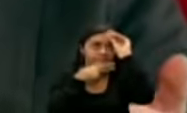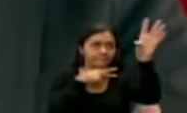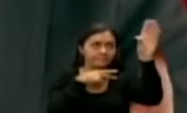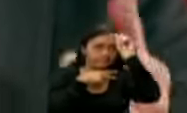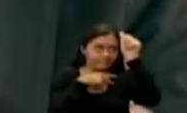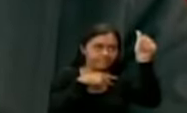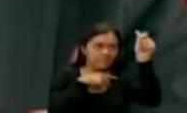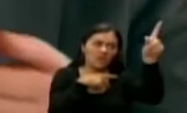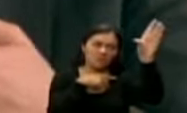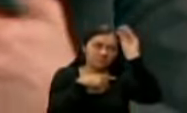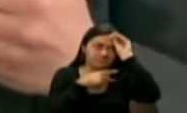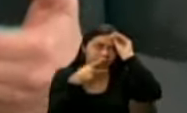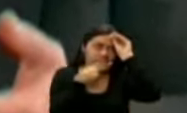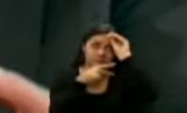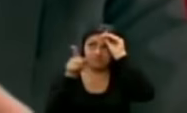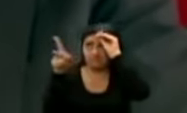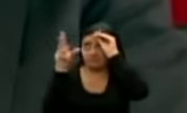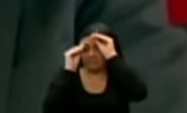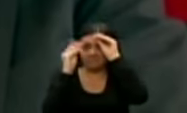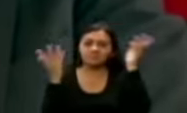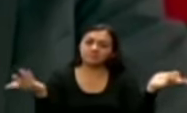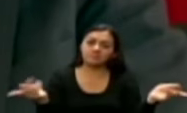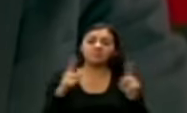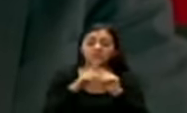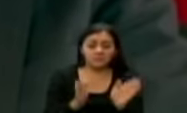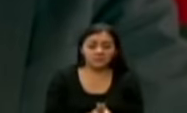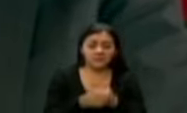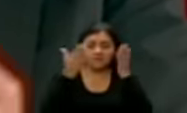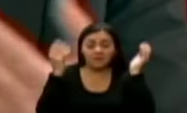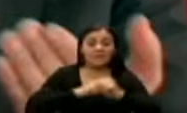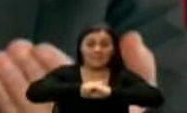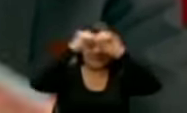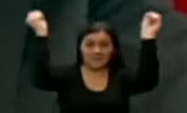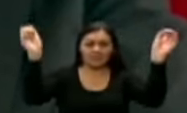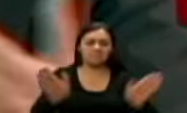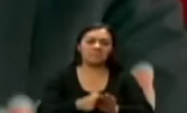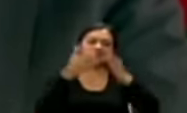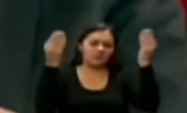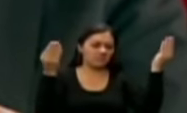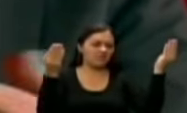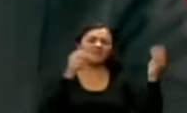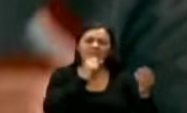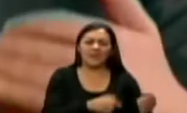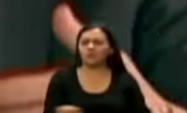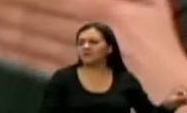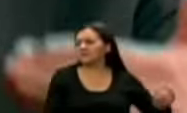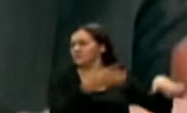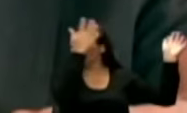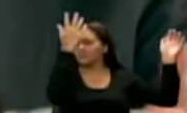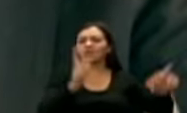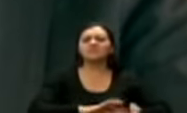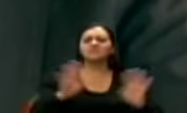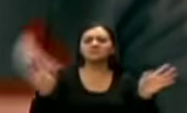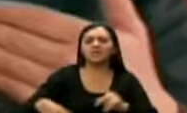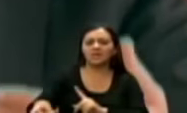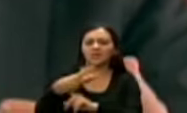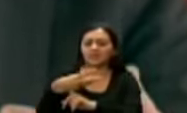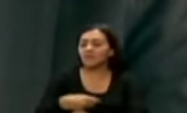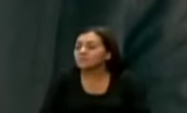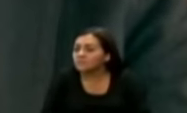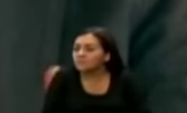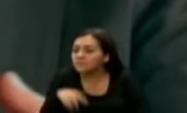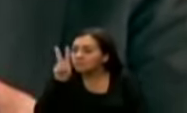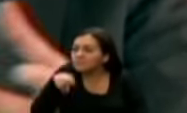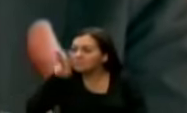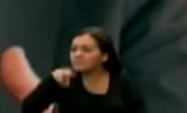alternativos que hoy hacen que, por ejemplo, un diario en papel recibido en la mañana sea viejo, sea obsoleto. La gente prefiere más informarse a través